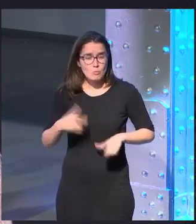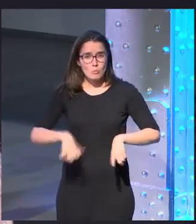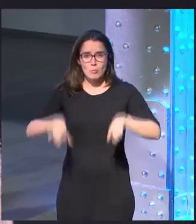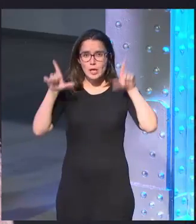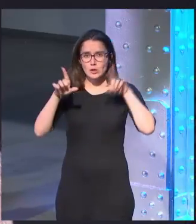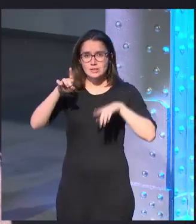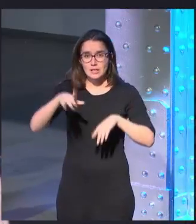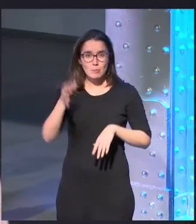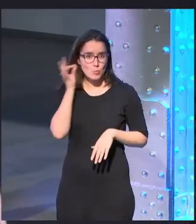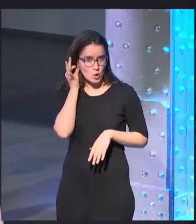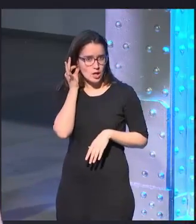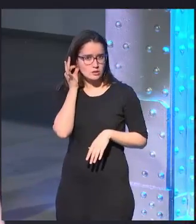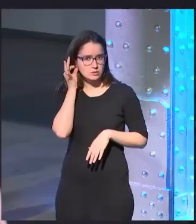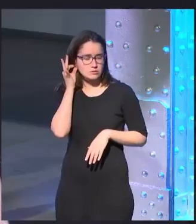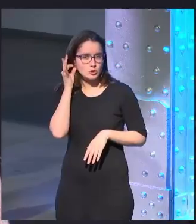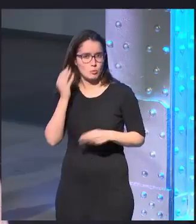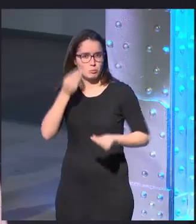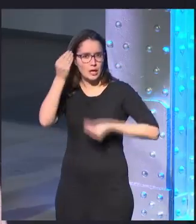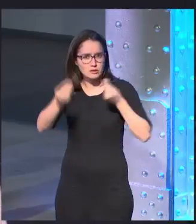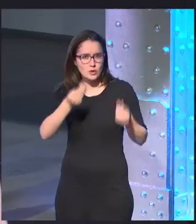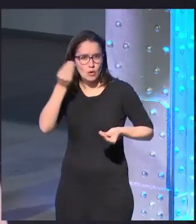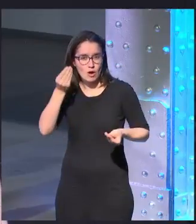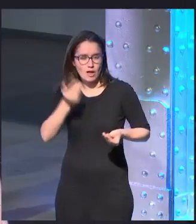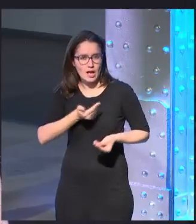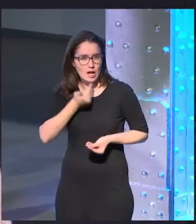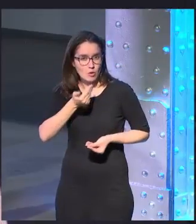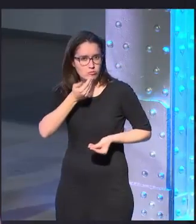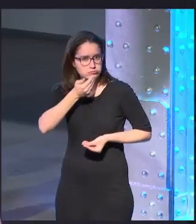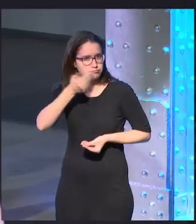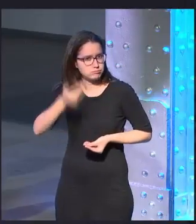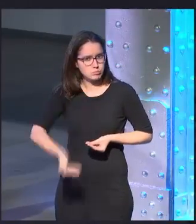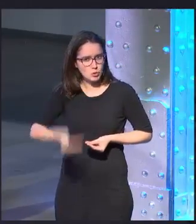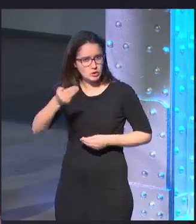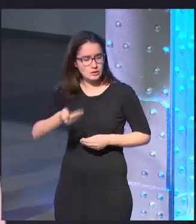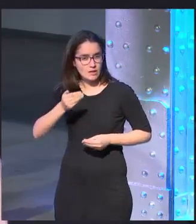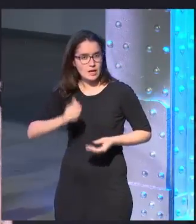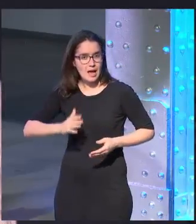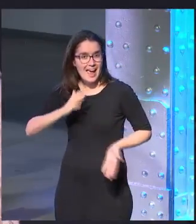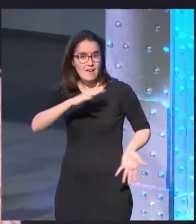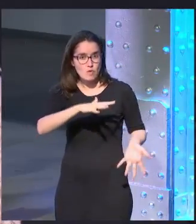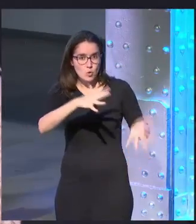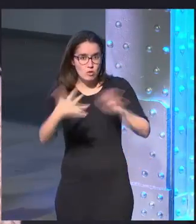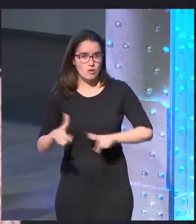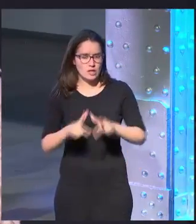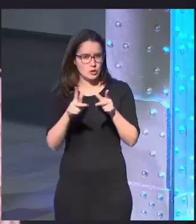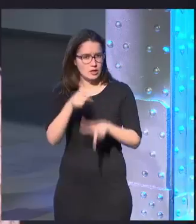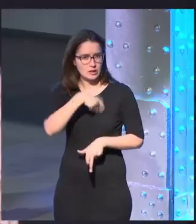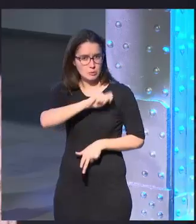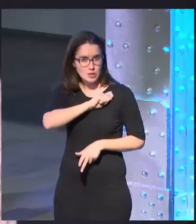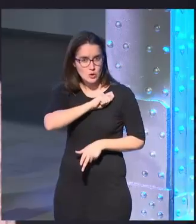protagonizada por mujeres, ¿no? Yo creo que esto también es algo que dice mucho de la evolución de la sociedad